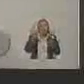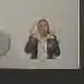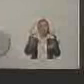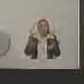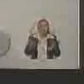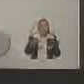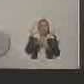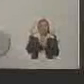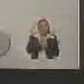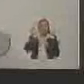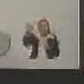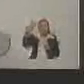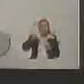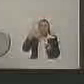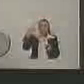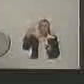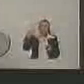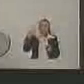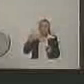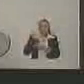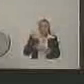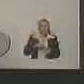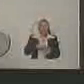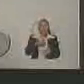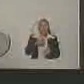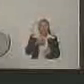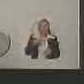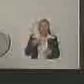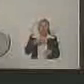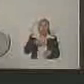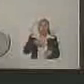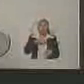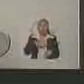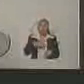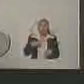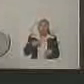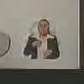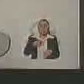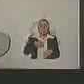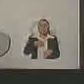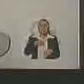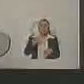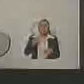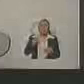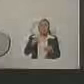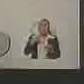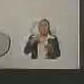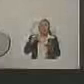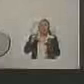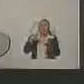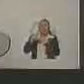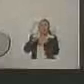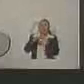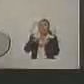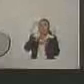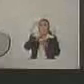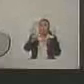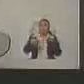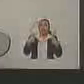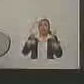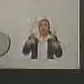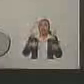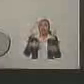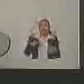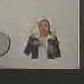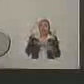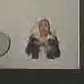a tu disposición, porque me enorgullece mucho el concepto de servir y no de servirse de la gente, porque